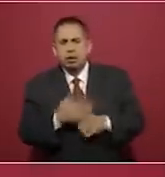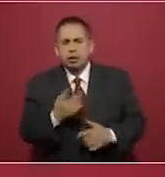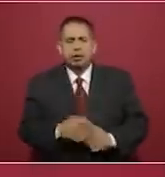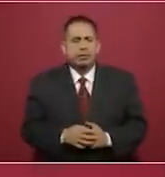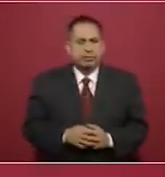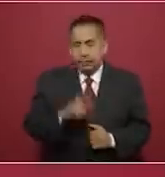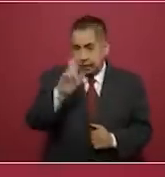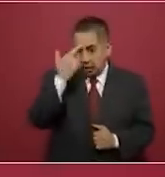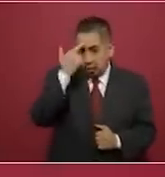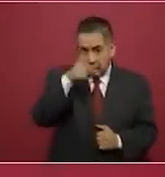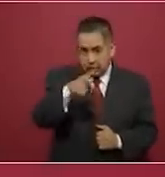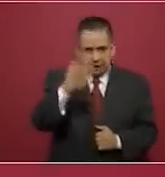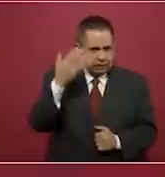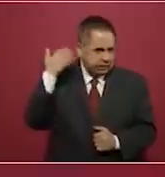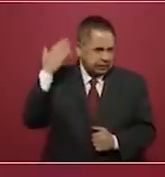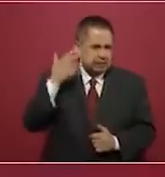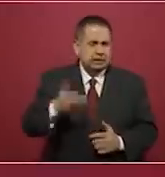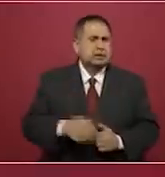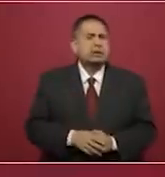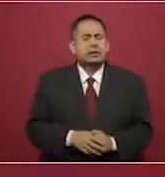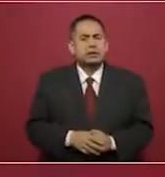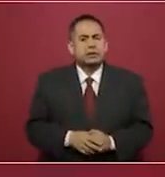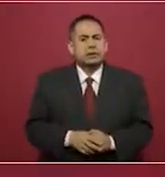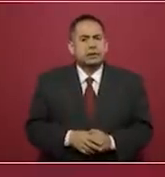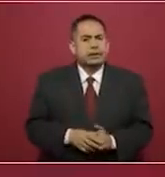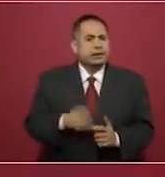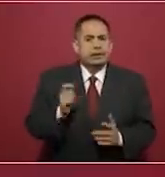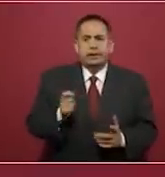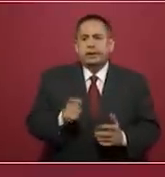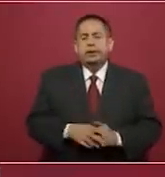se acuerdan lo que hacían qué